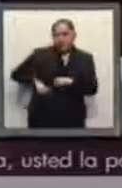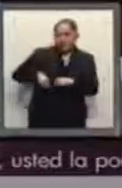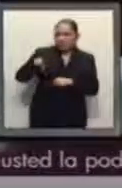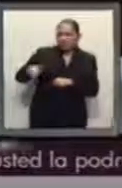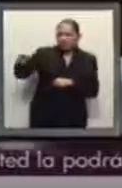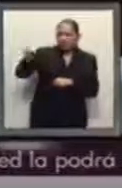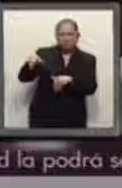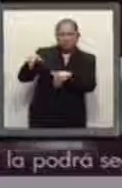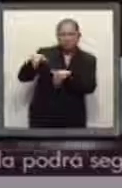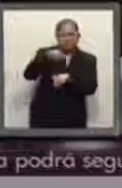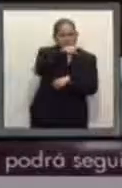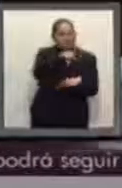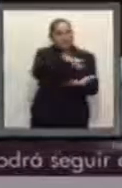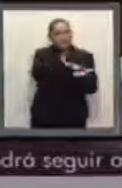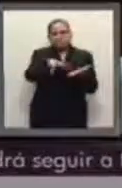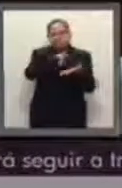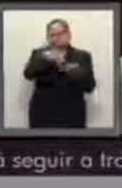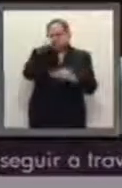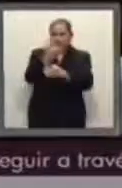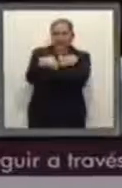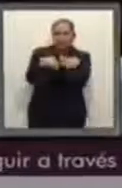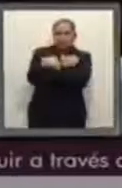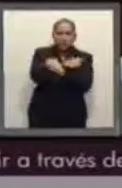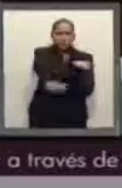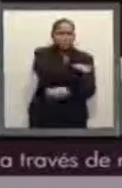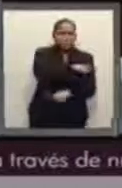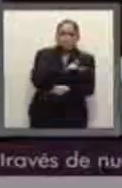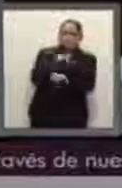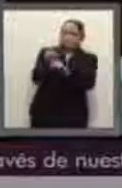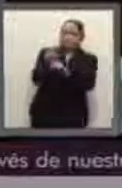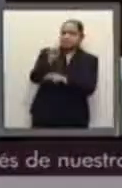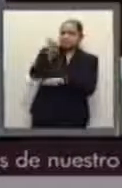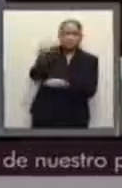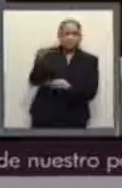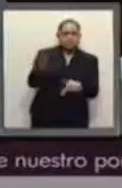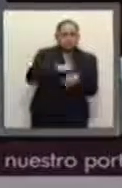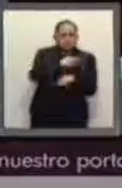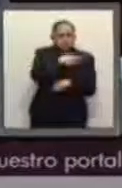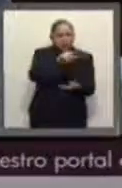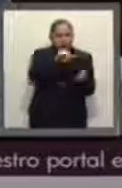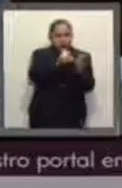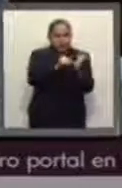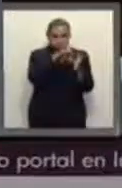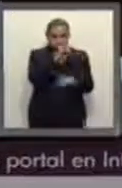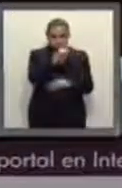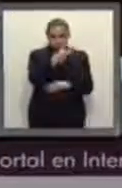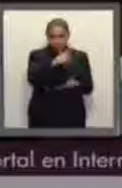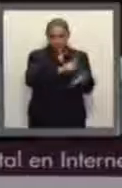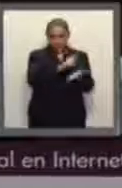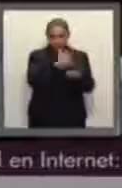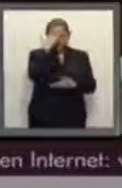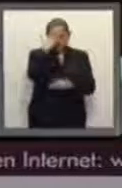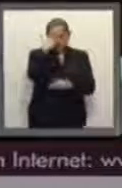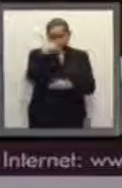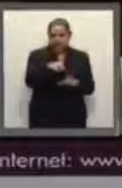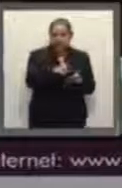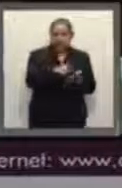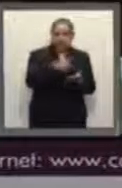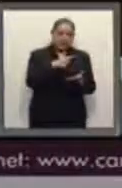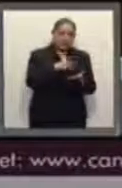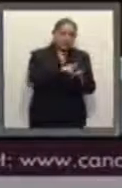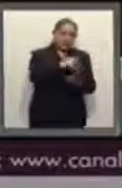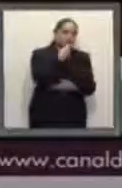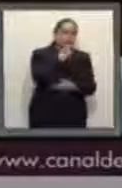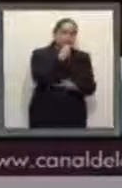negar a las y los niños de este país el derecho establecido en el artículo 64 de la Ley General de los Derechos